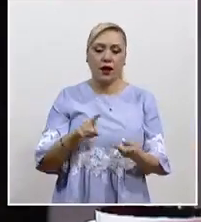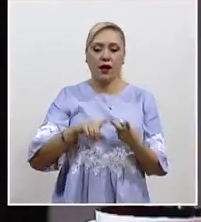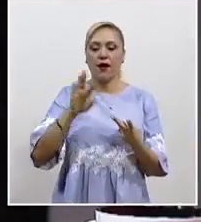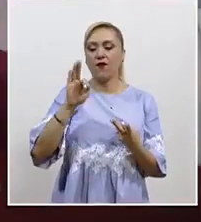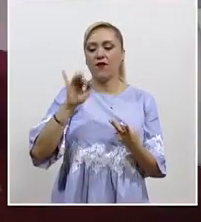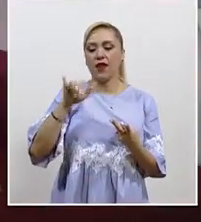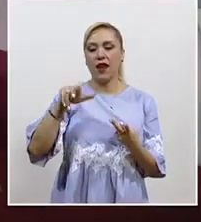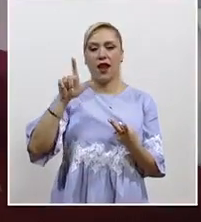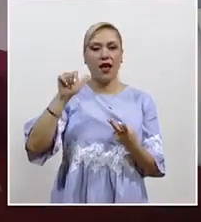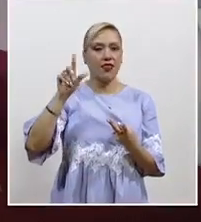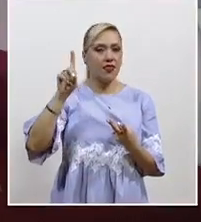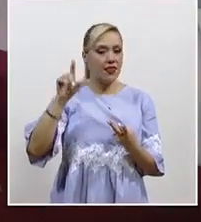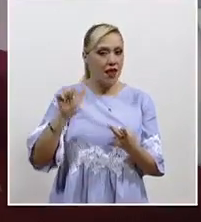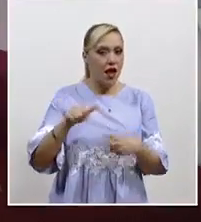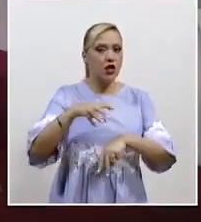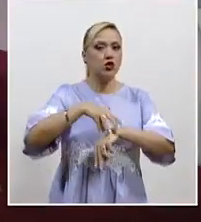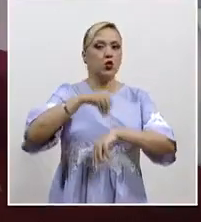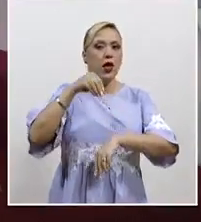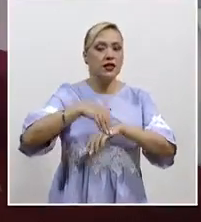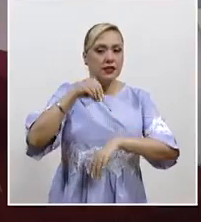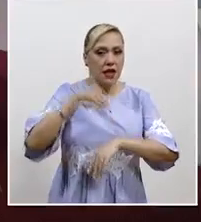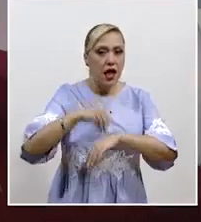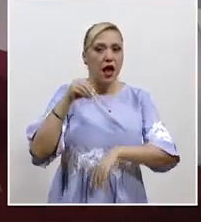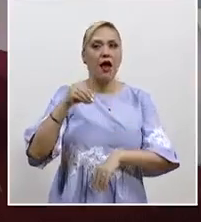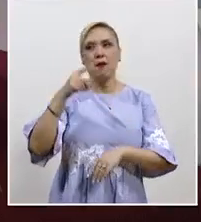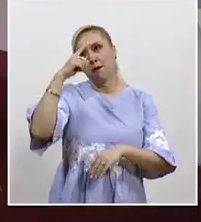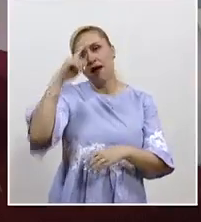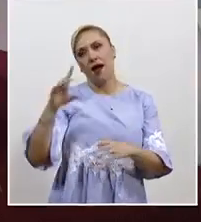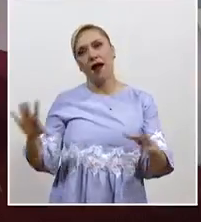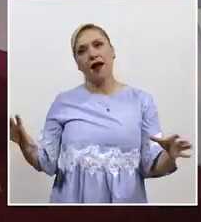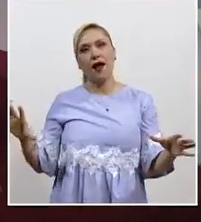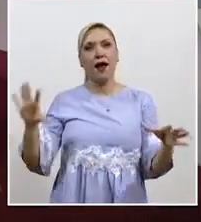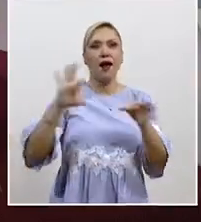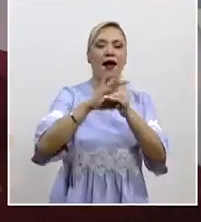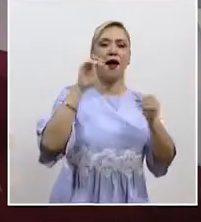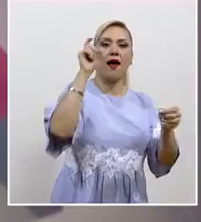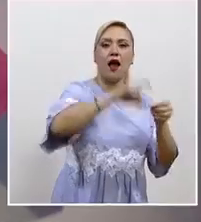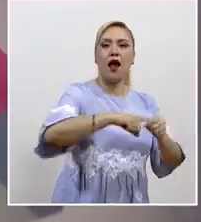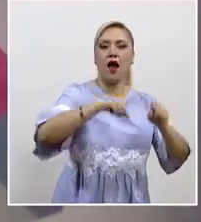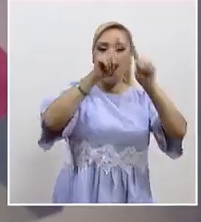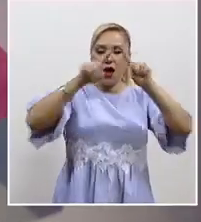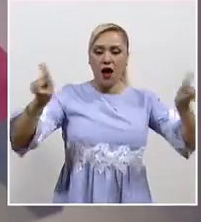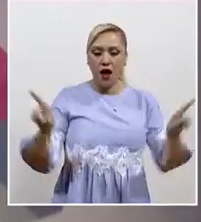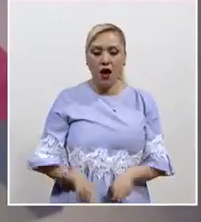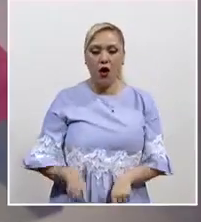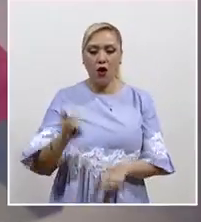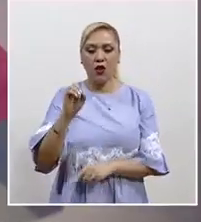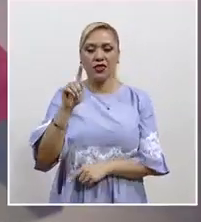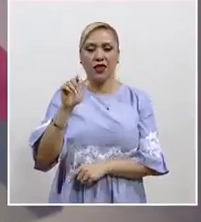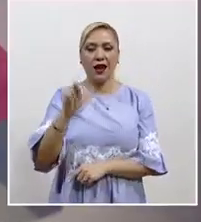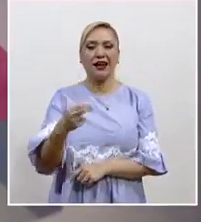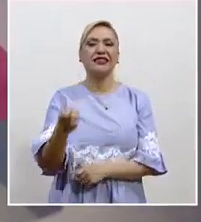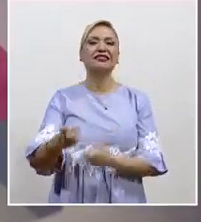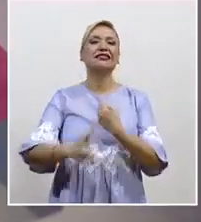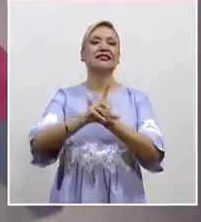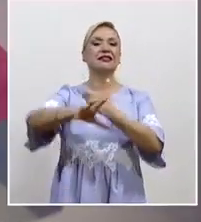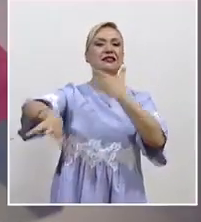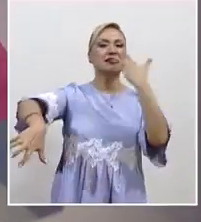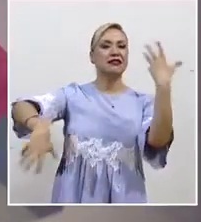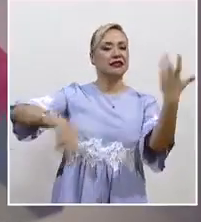la otan lo que garantiza la protección del organismo en casi cualquier invasión y poder informativo lorena sánchez